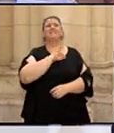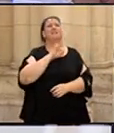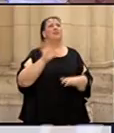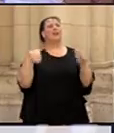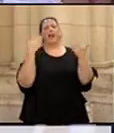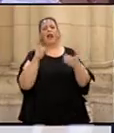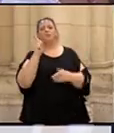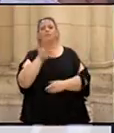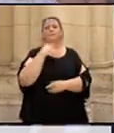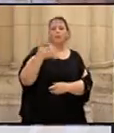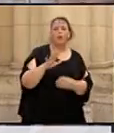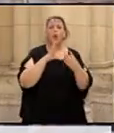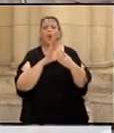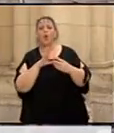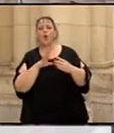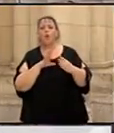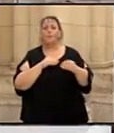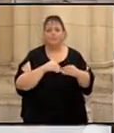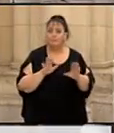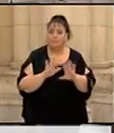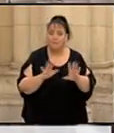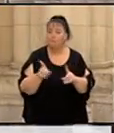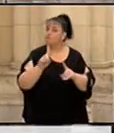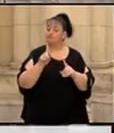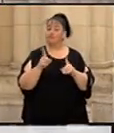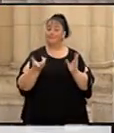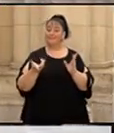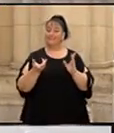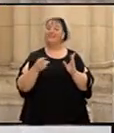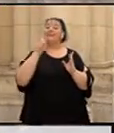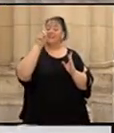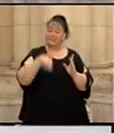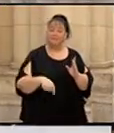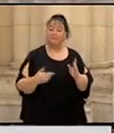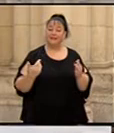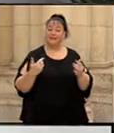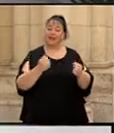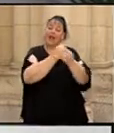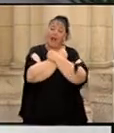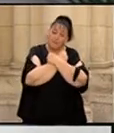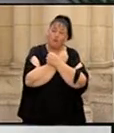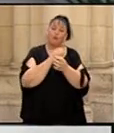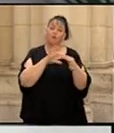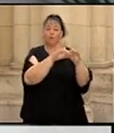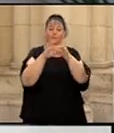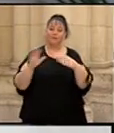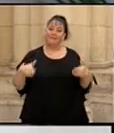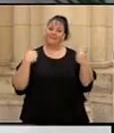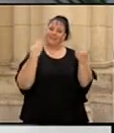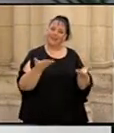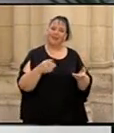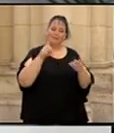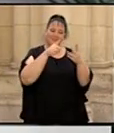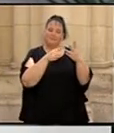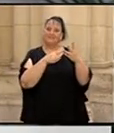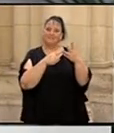la compasión, no solamente el Señor nos entrega a nosotros también el amor y la comunión, sino que nos da